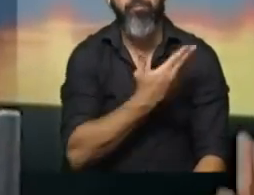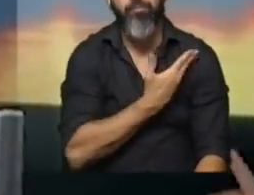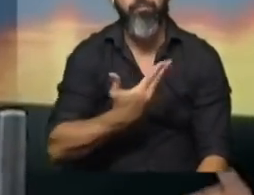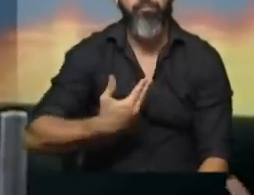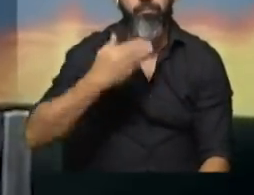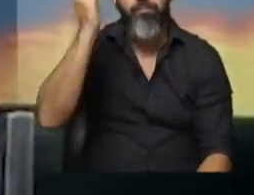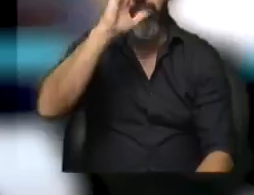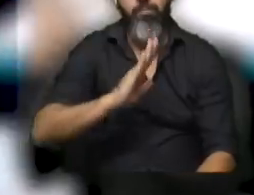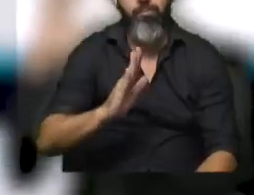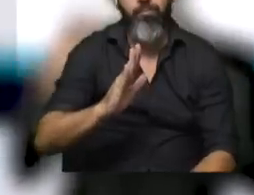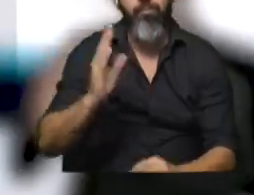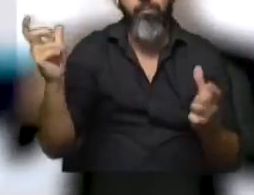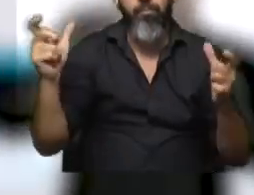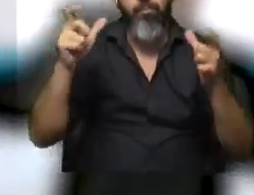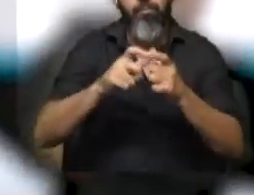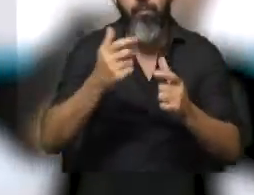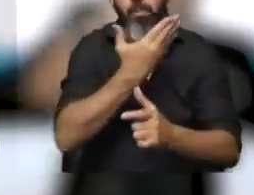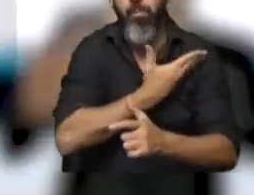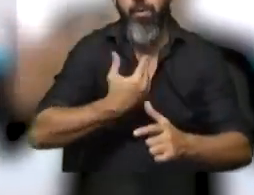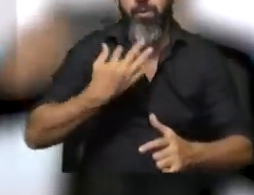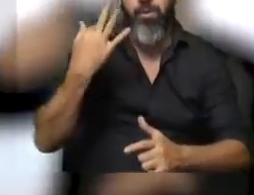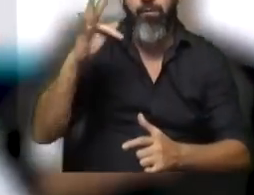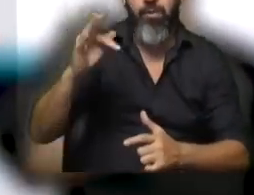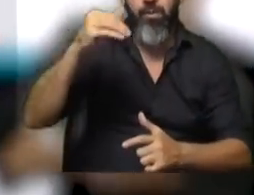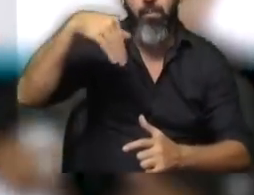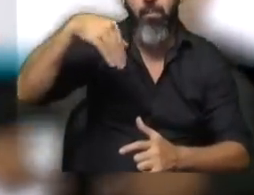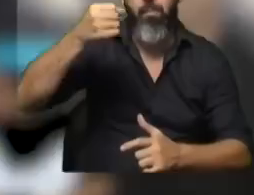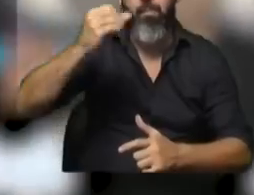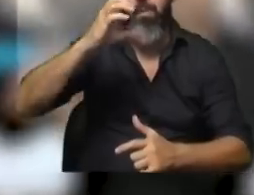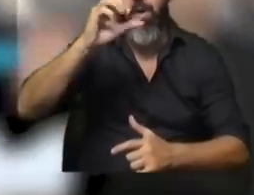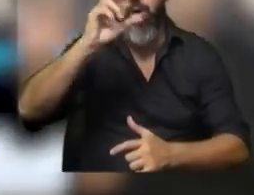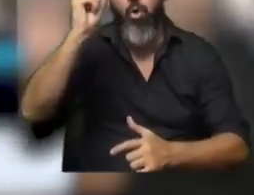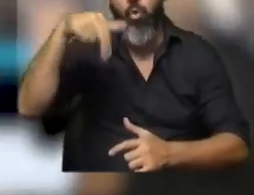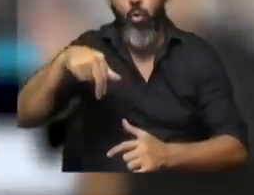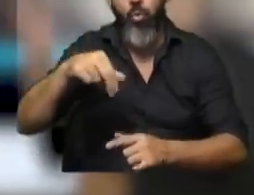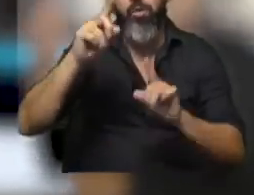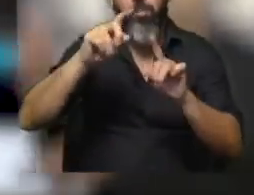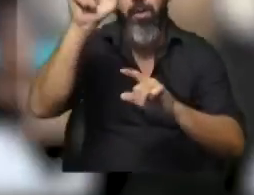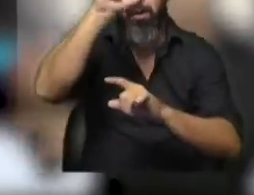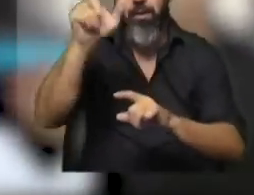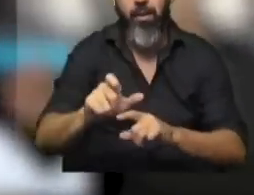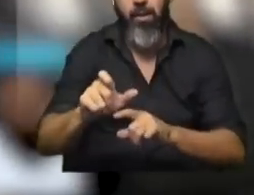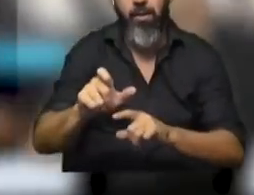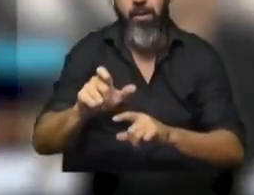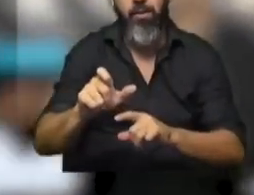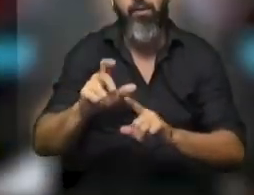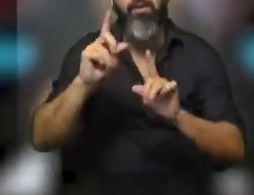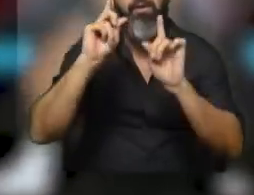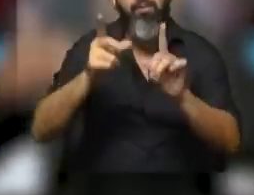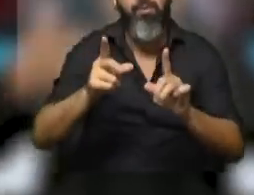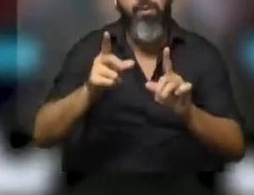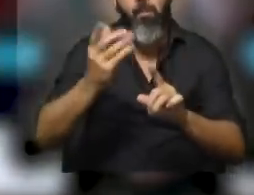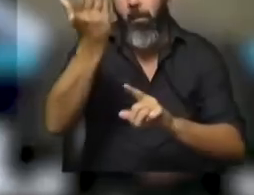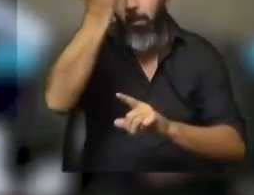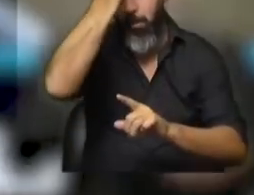brasileño tiene previsto reunirse con el presidente francés Manuel macron con su homólogo italiano Sergio matarela y también con